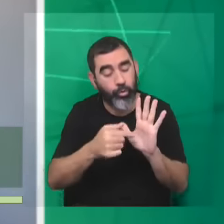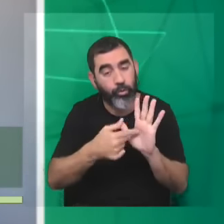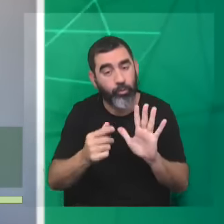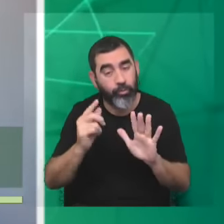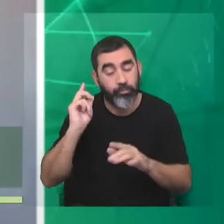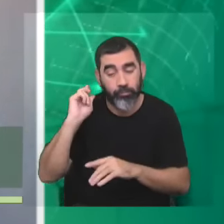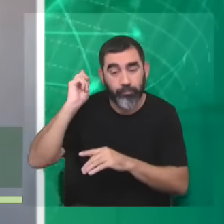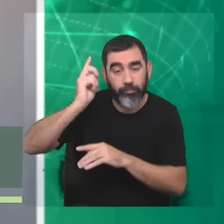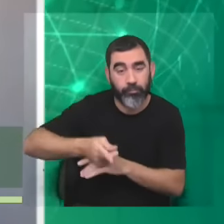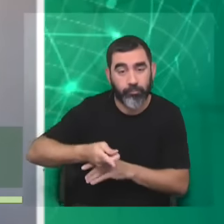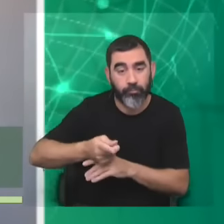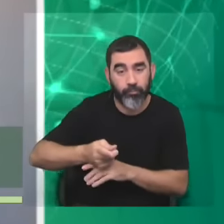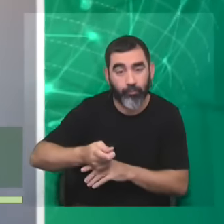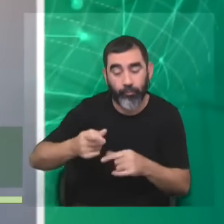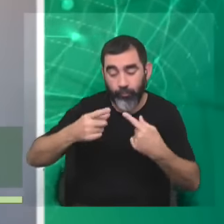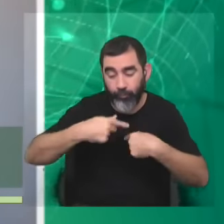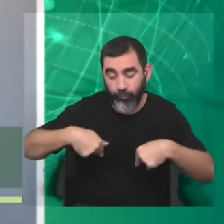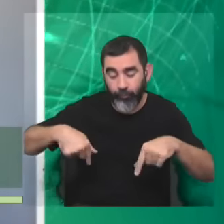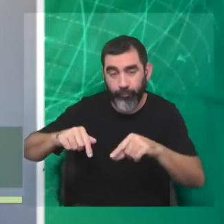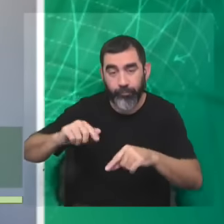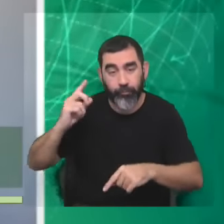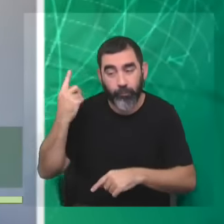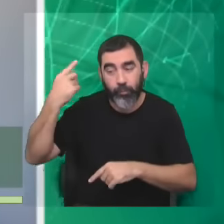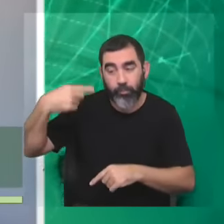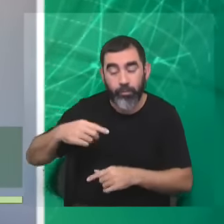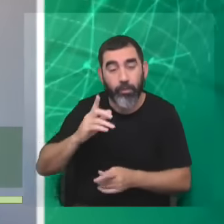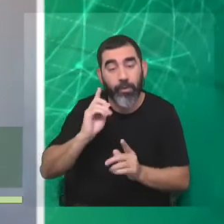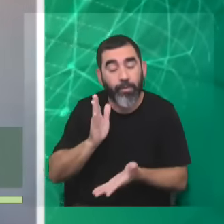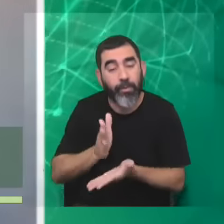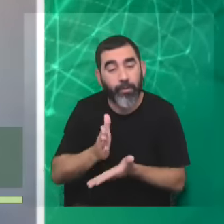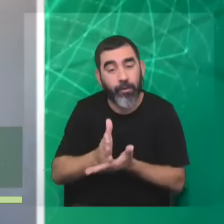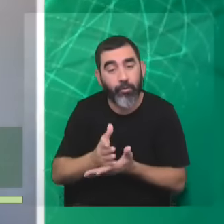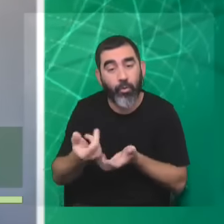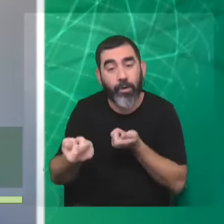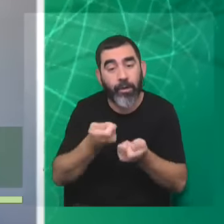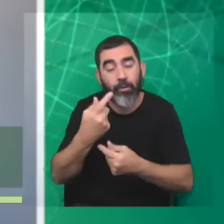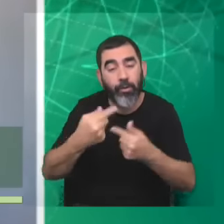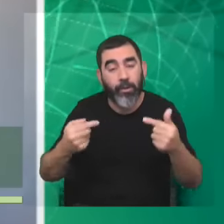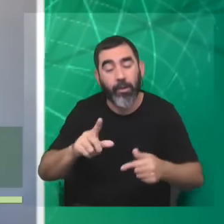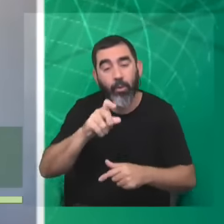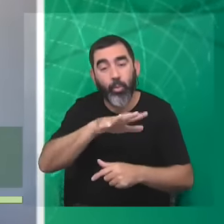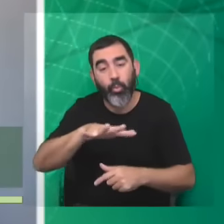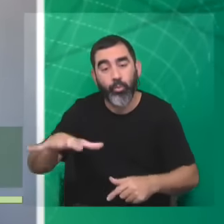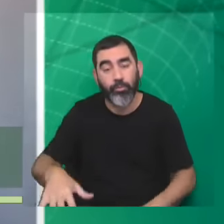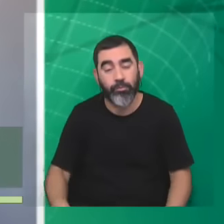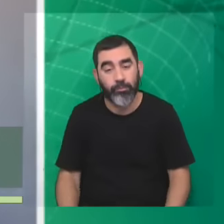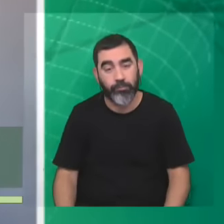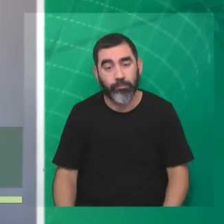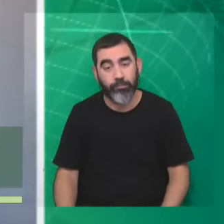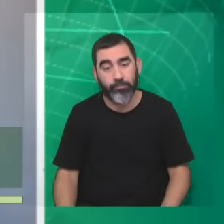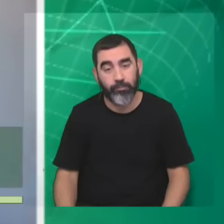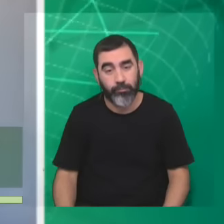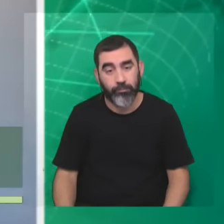mandato de que es nuestro es nuestra obligación y es nuestro deber la gestión de los recursos hídricos bien no es un